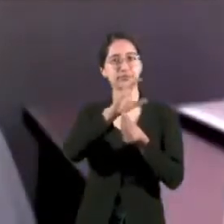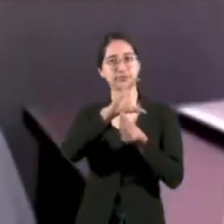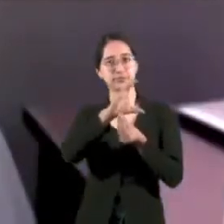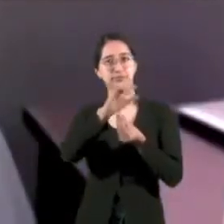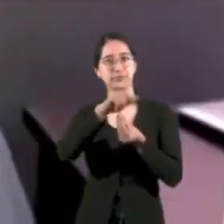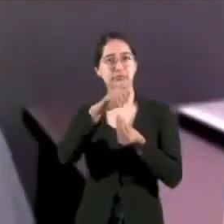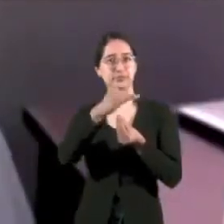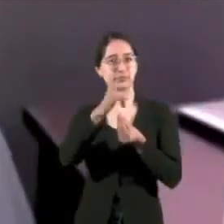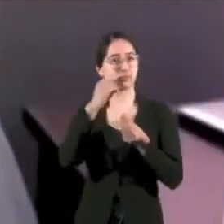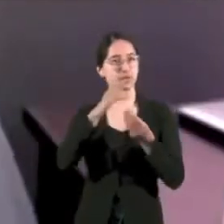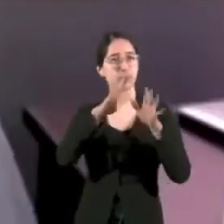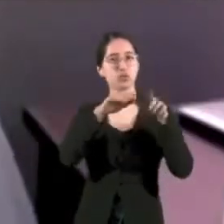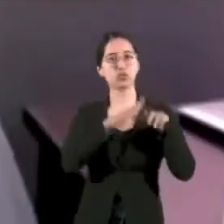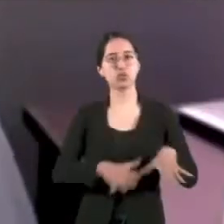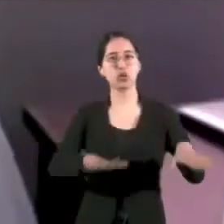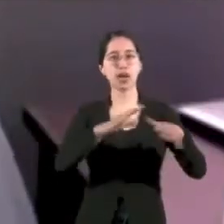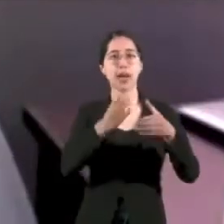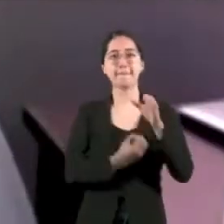la zona del Pato.